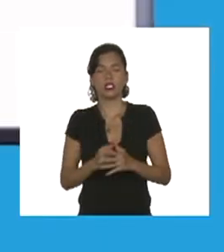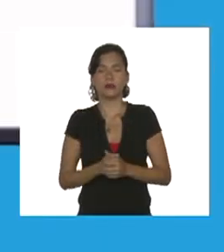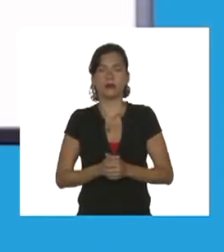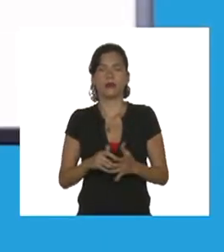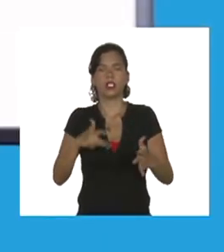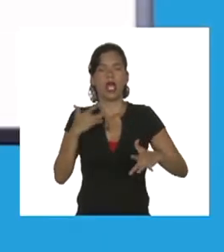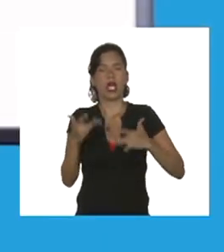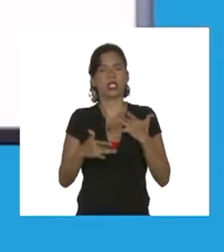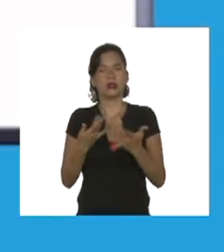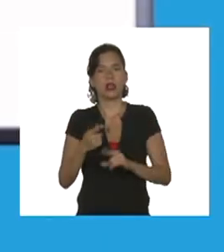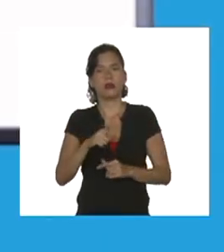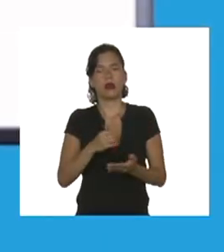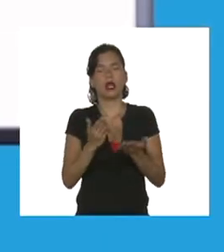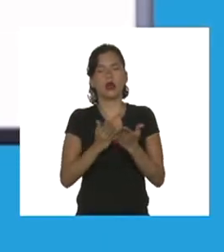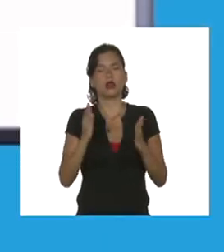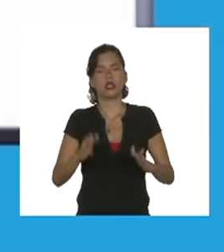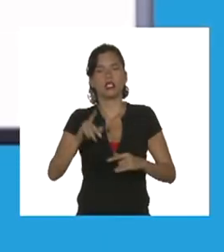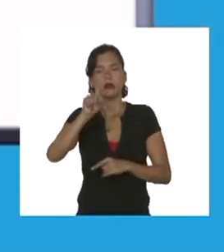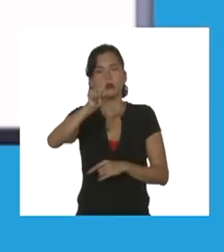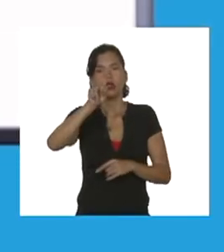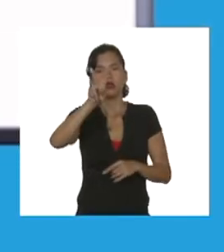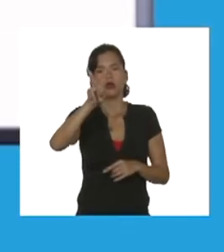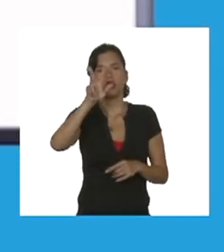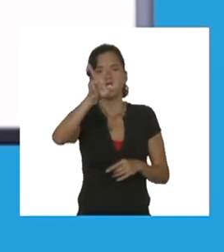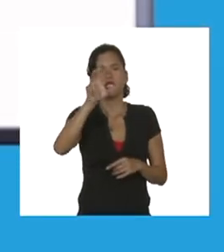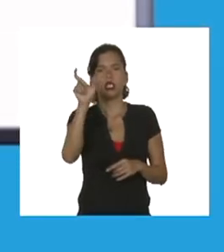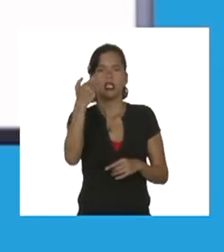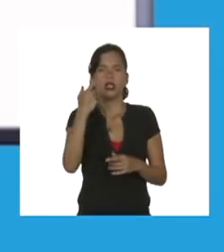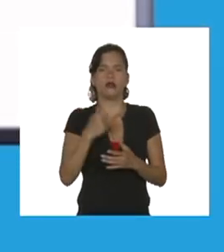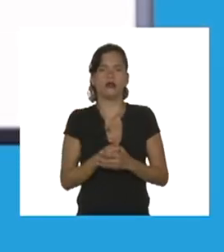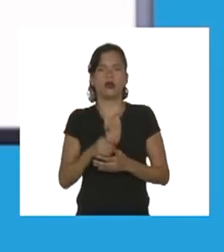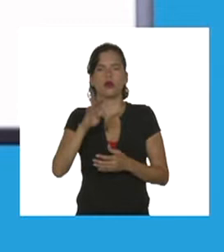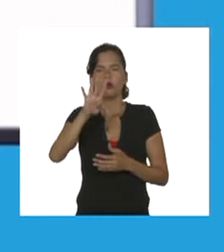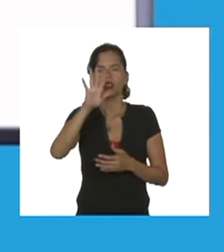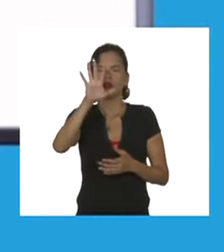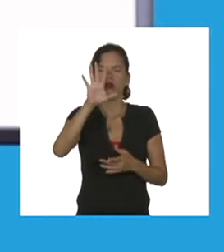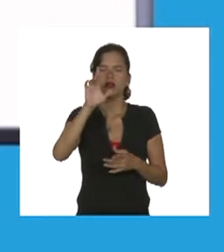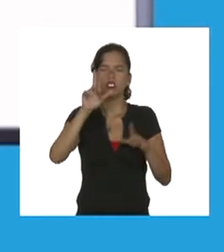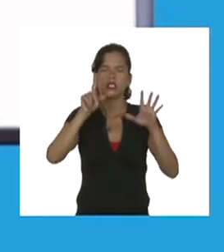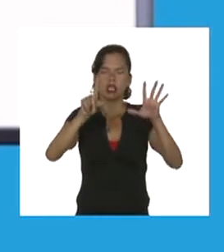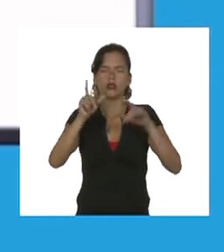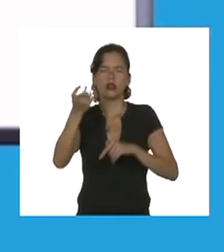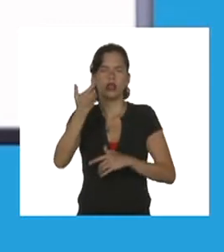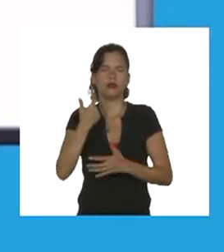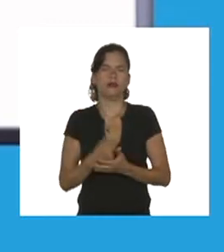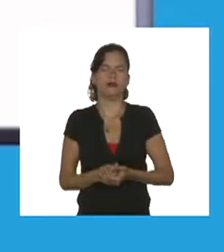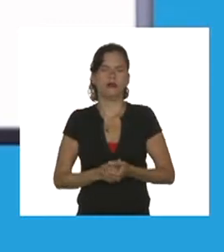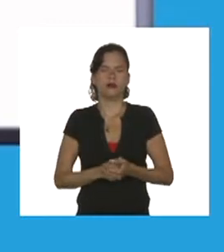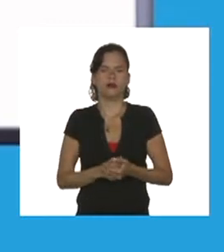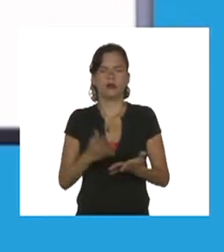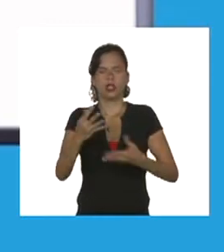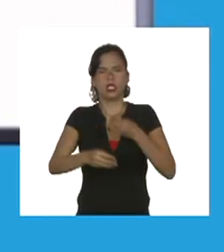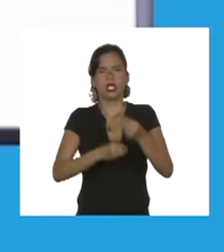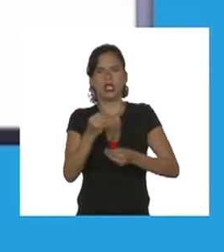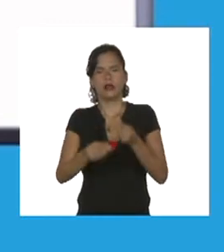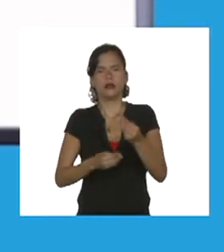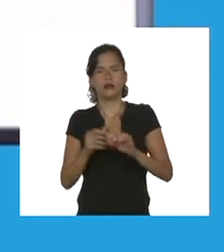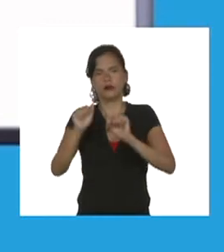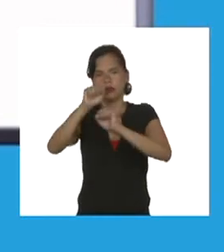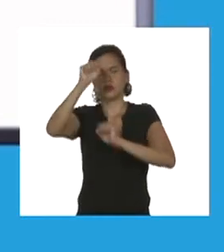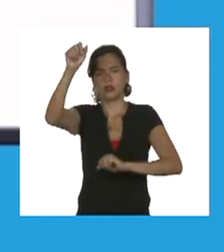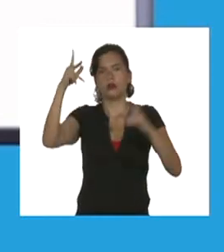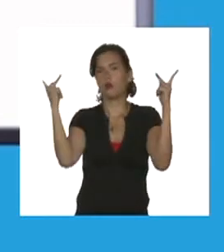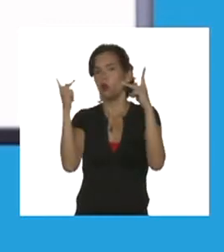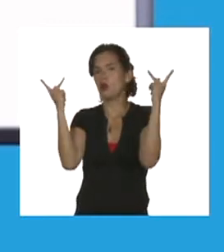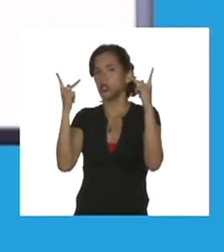sí. Actividades para los estudiantes de primero, segundo, tercero, cuarto, quinto y sexto grado. Elabora un afiche